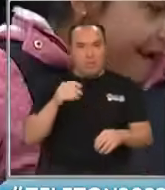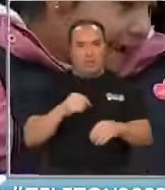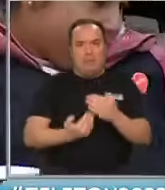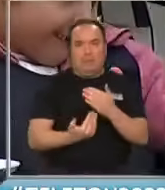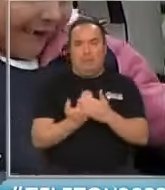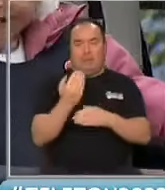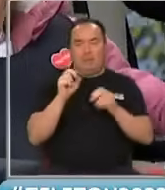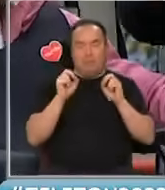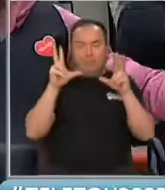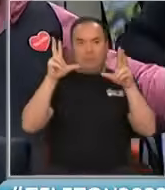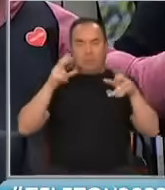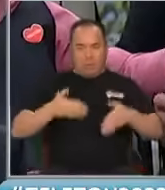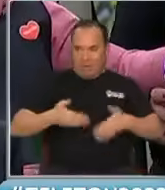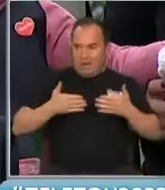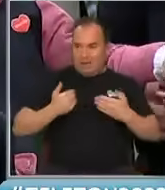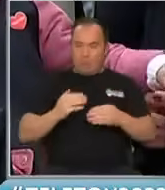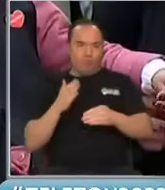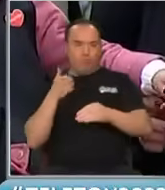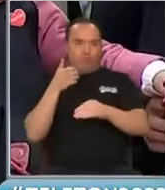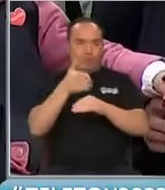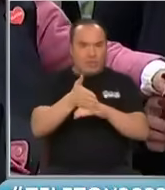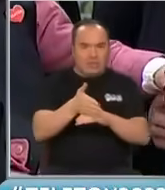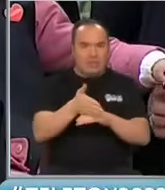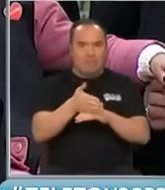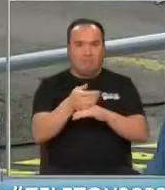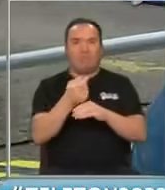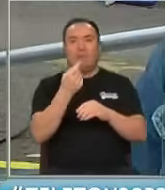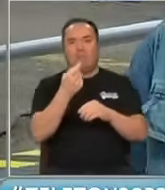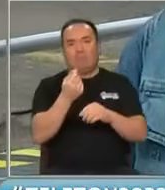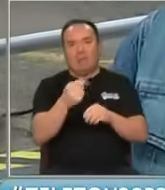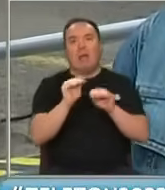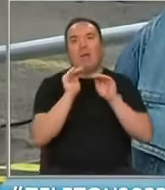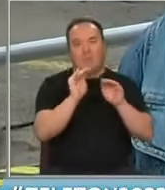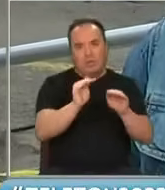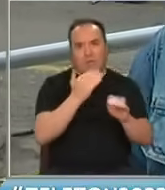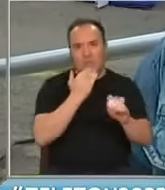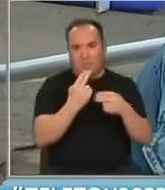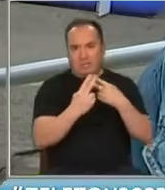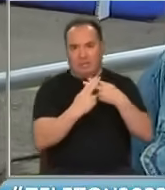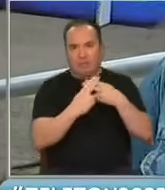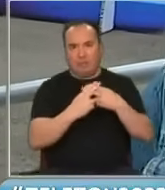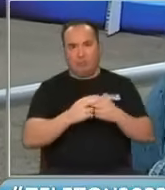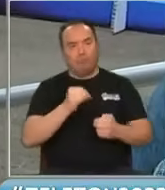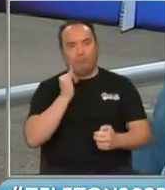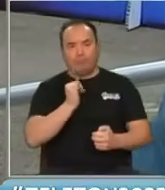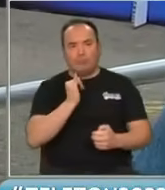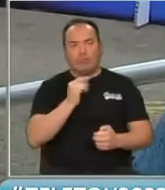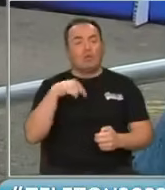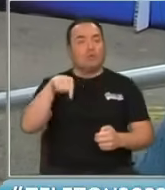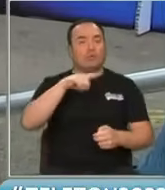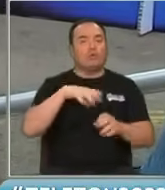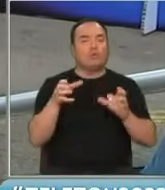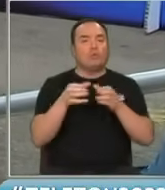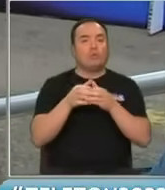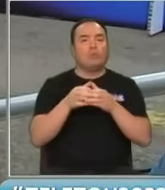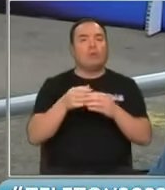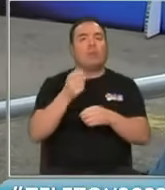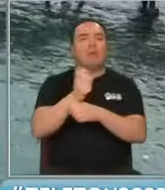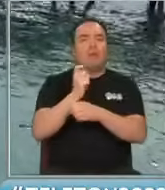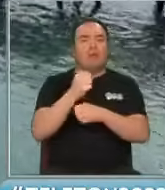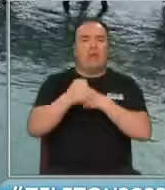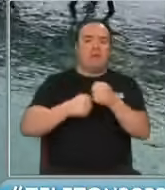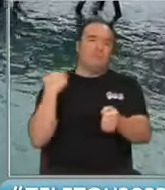harta fuerza, con harto ánimo y generar y contagiarse de este ambiente de Teletón. Exactamente, nosotros por ejemplo como pescadores venimos de varias